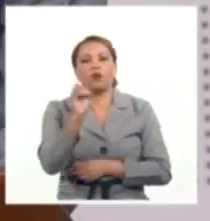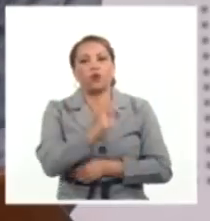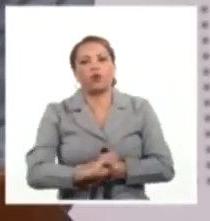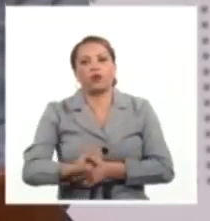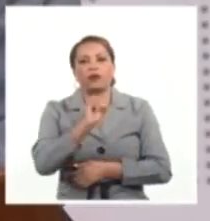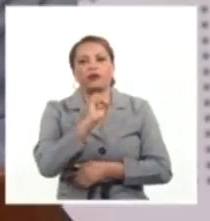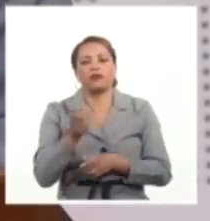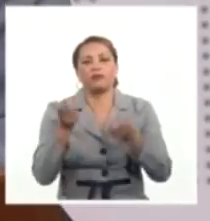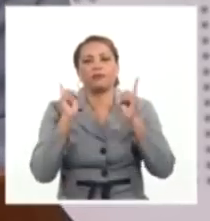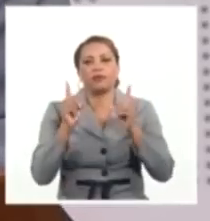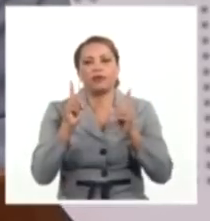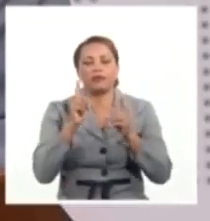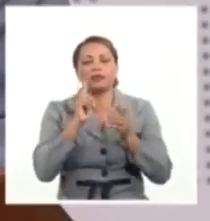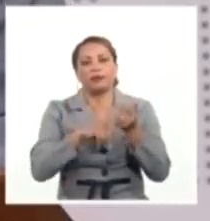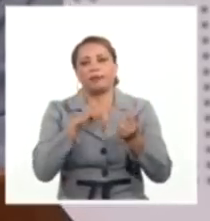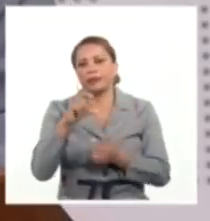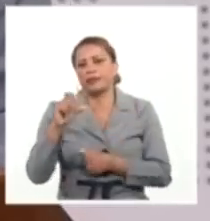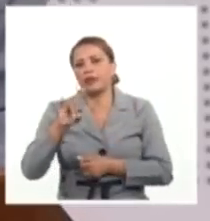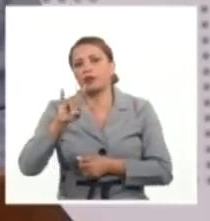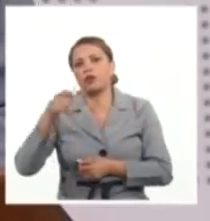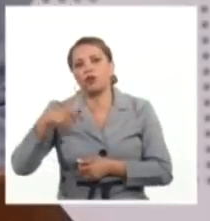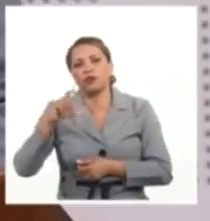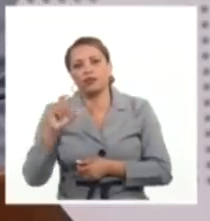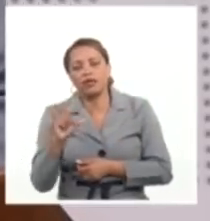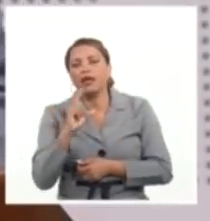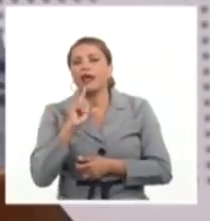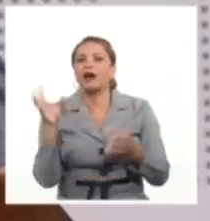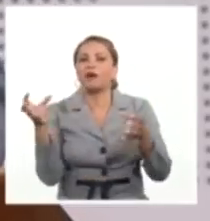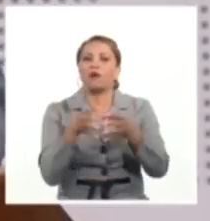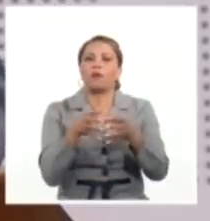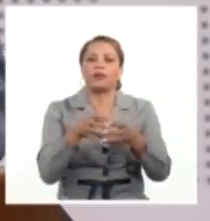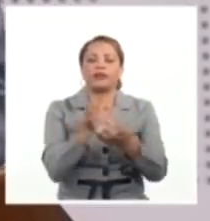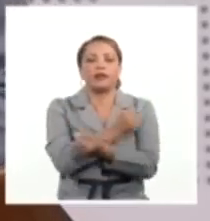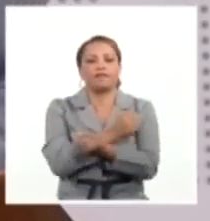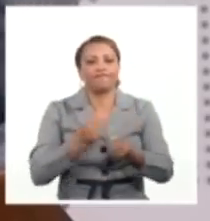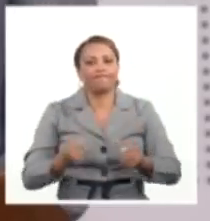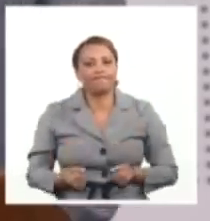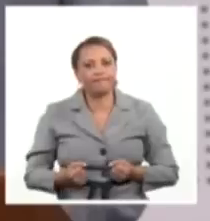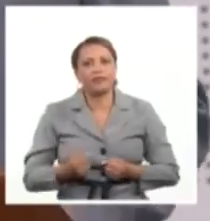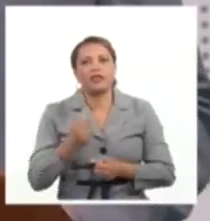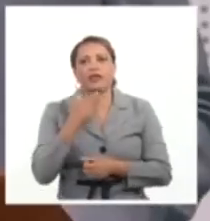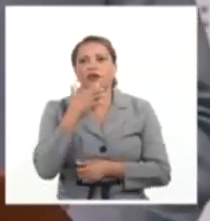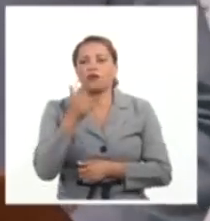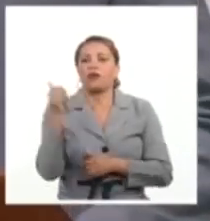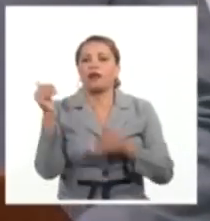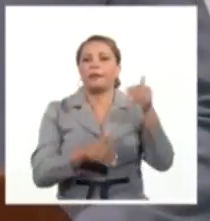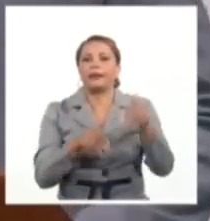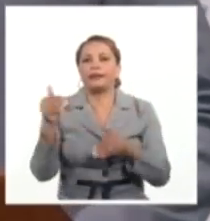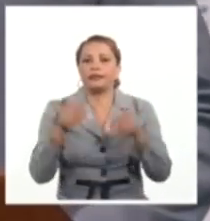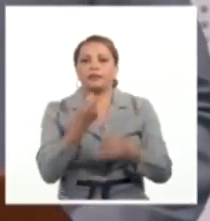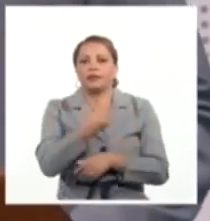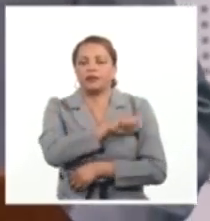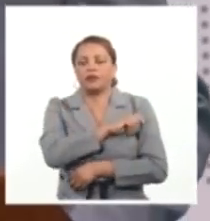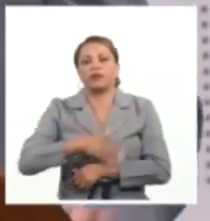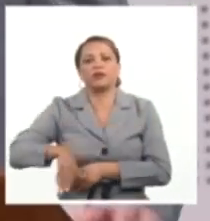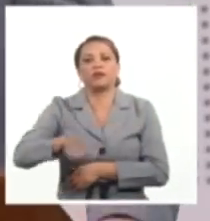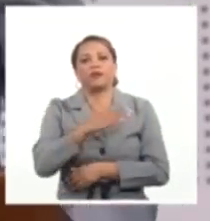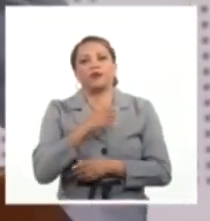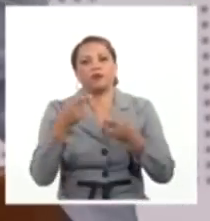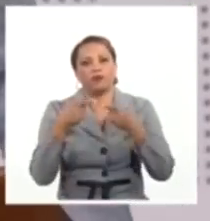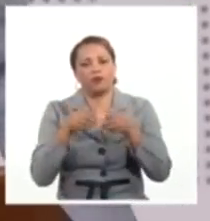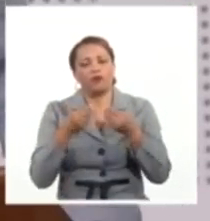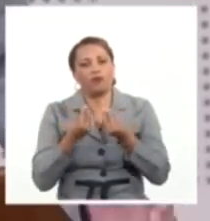organizaciones políticas y de masas a completar el círculo de fuerzas con la más alta participación ciudadana.